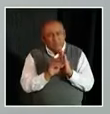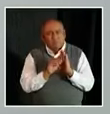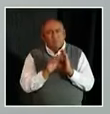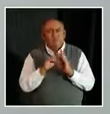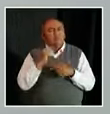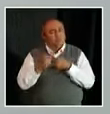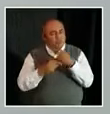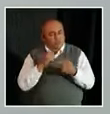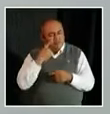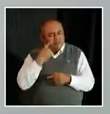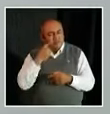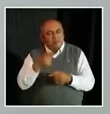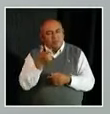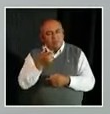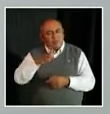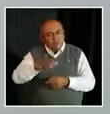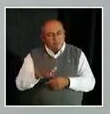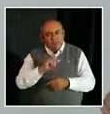anteriores.